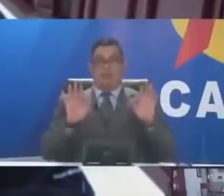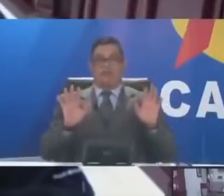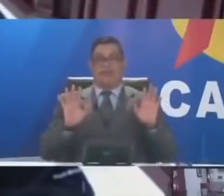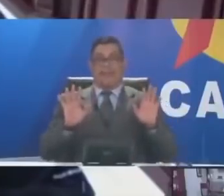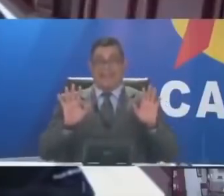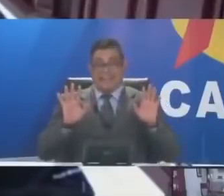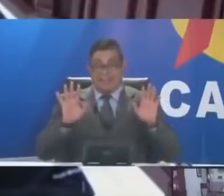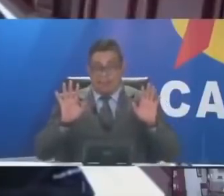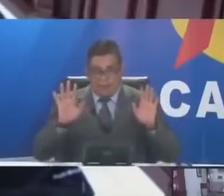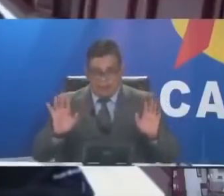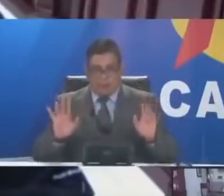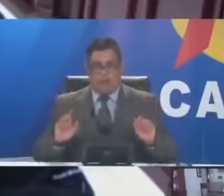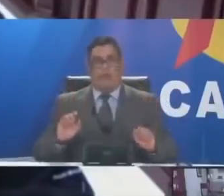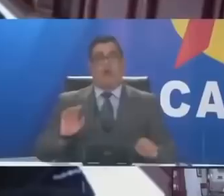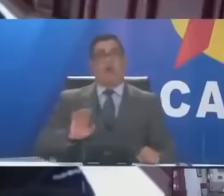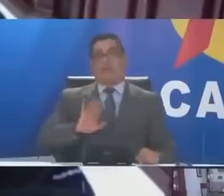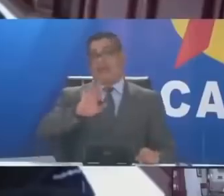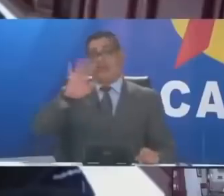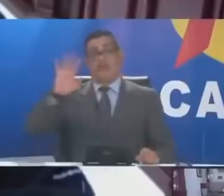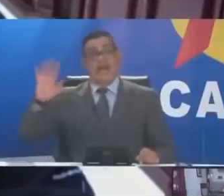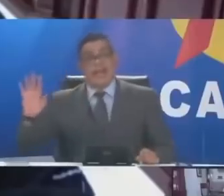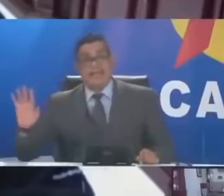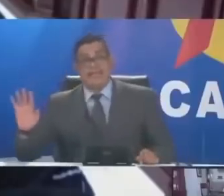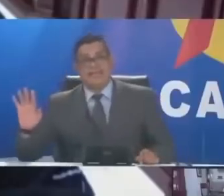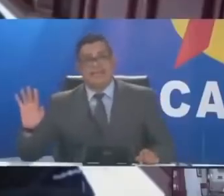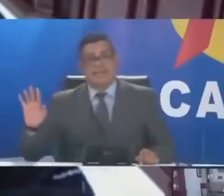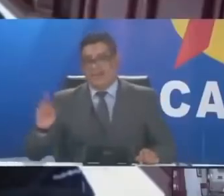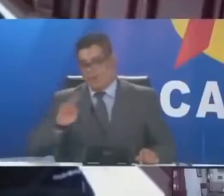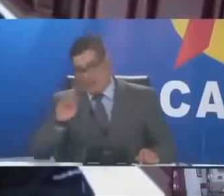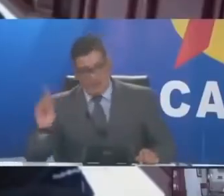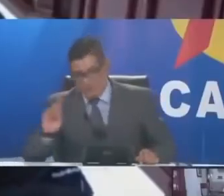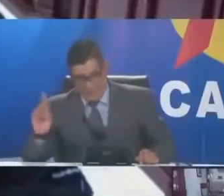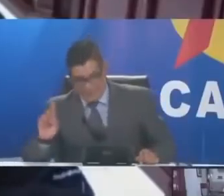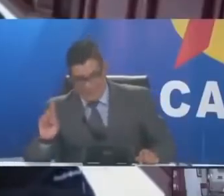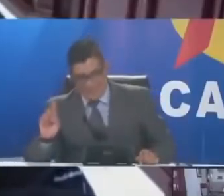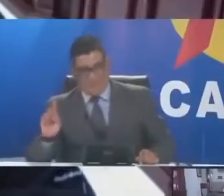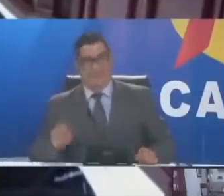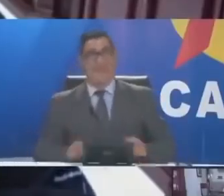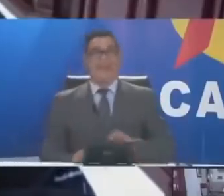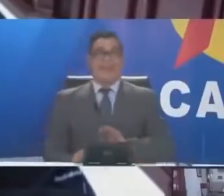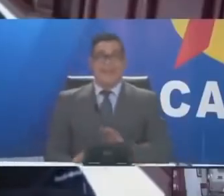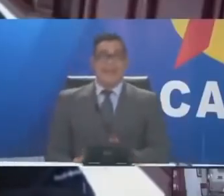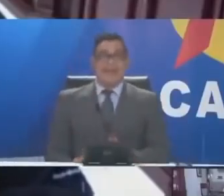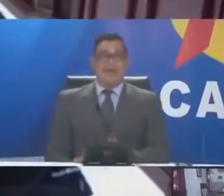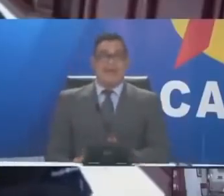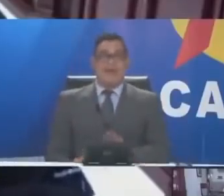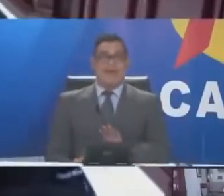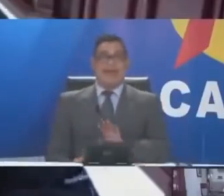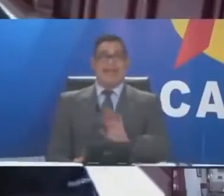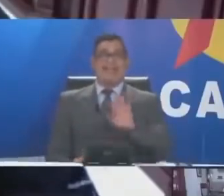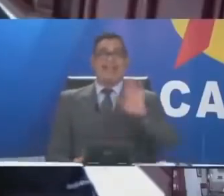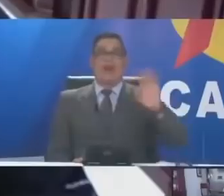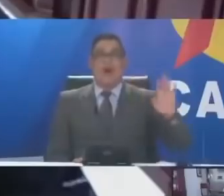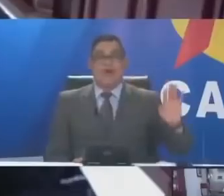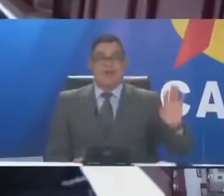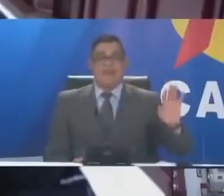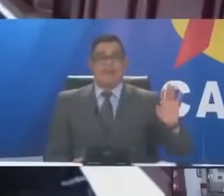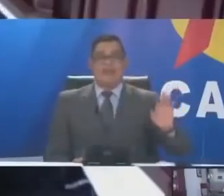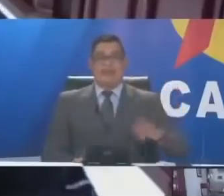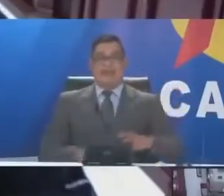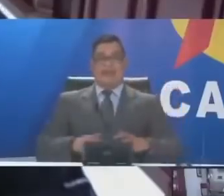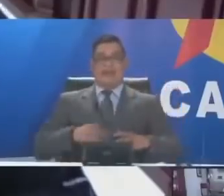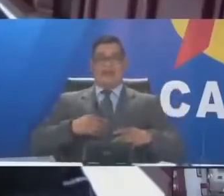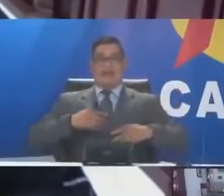viendo dos tipos de clases de políticos uno los tradicionales que no son los mismos de siempre pastor y una clase de jóvenes